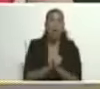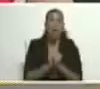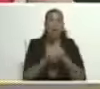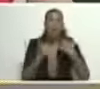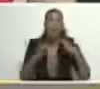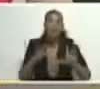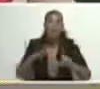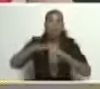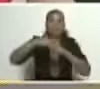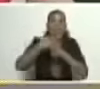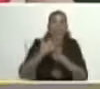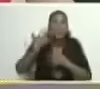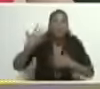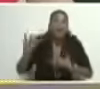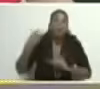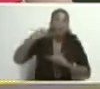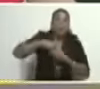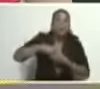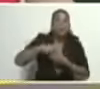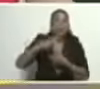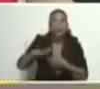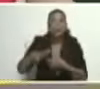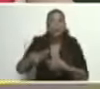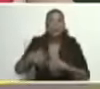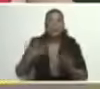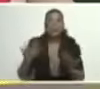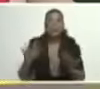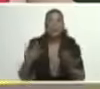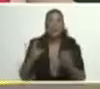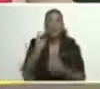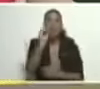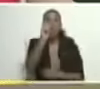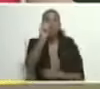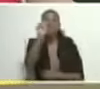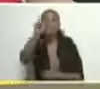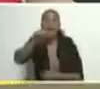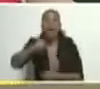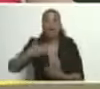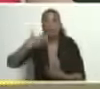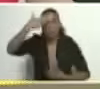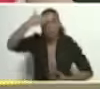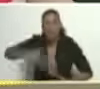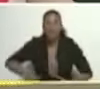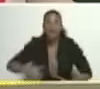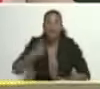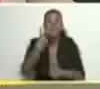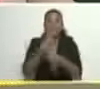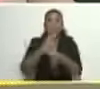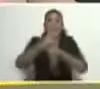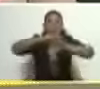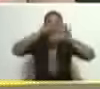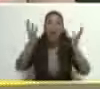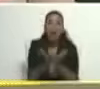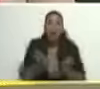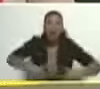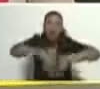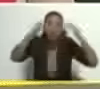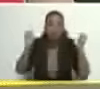incluso of the NATO, el comandante de la OTAN en la Segunda Guerra Mundial,